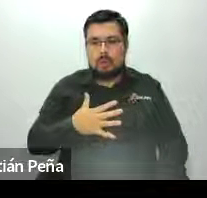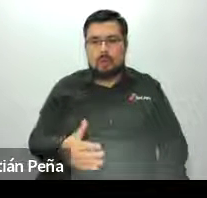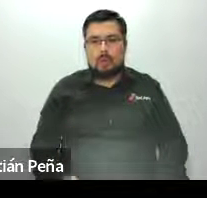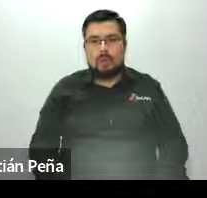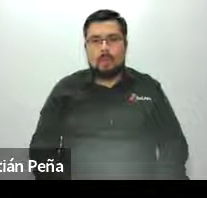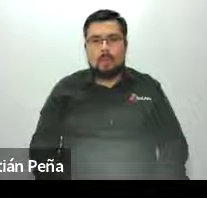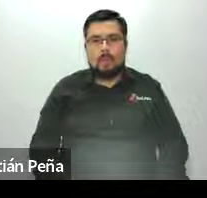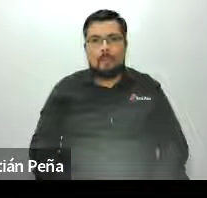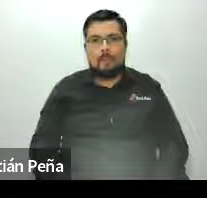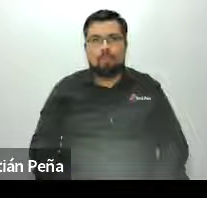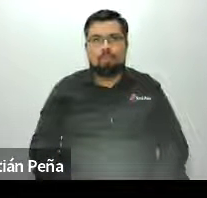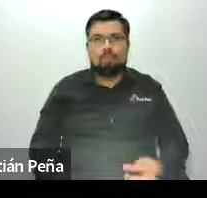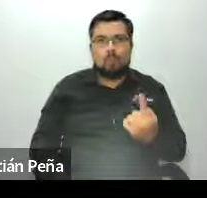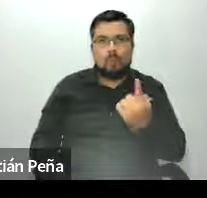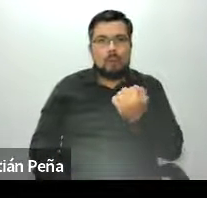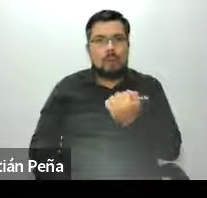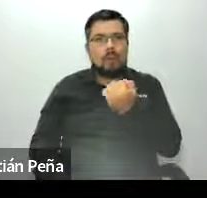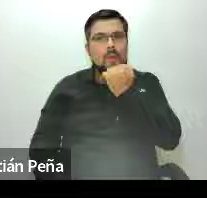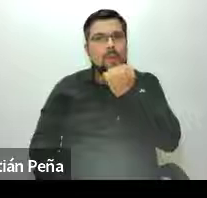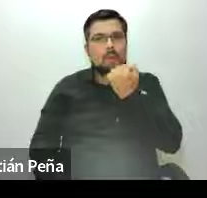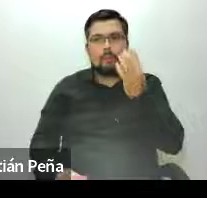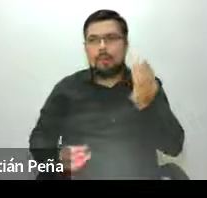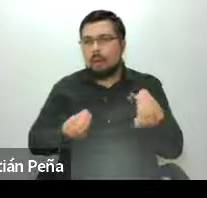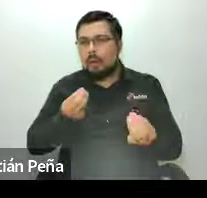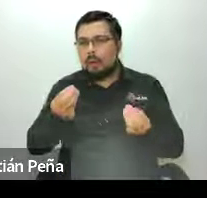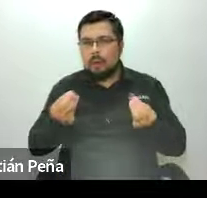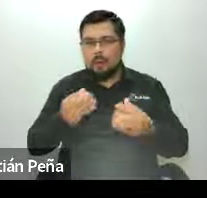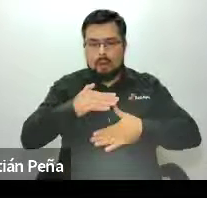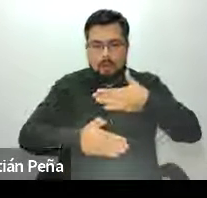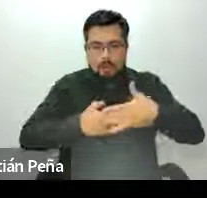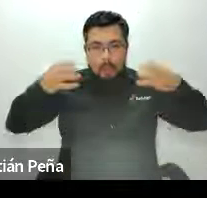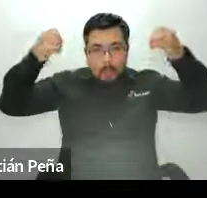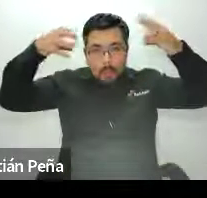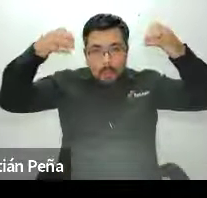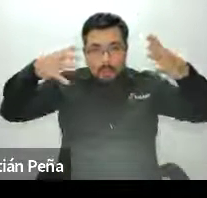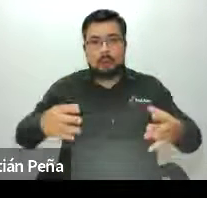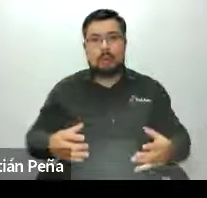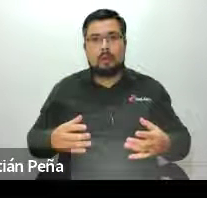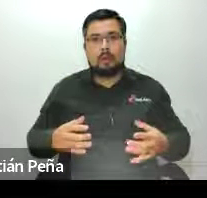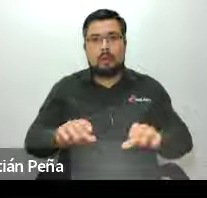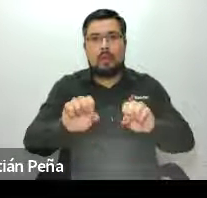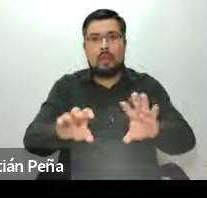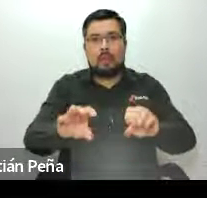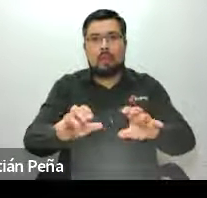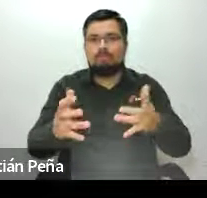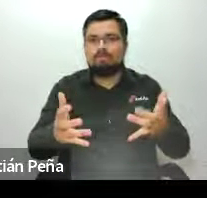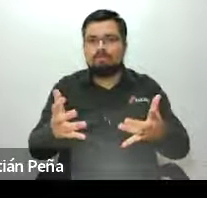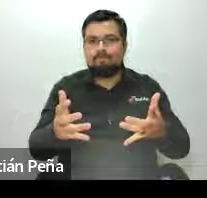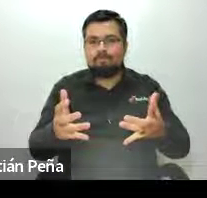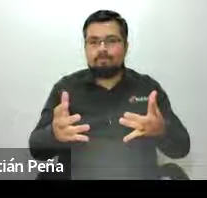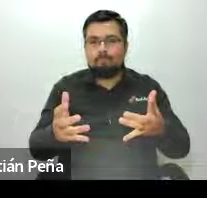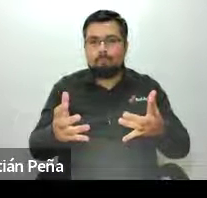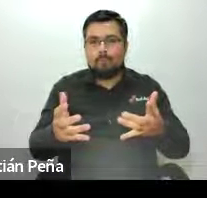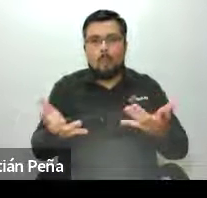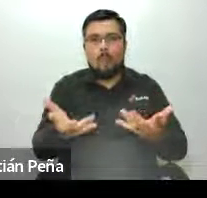¿cómo puedo decir?, errores que se han cometido con las progresiones de aprendizaje en espiral tiene que ver también con lo episódico que se las revisa,